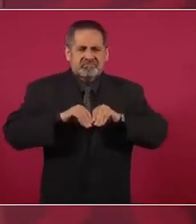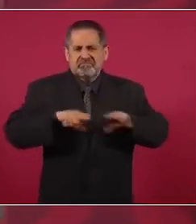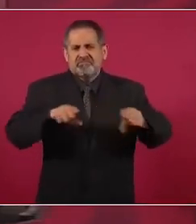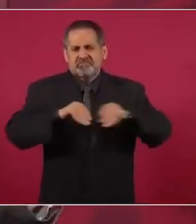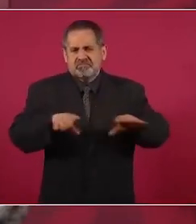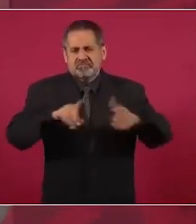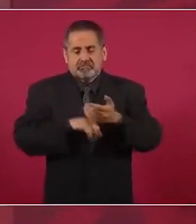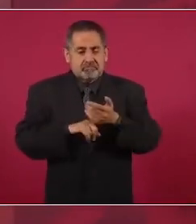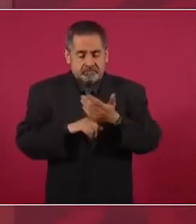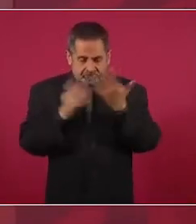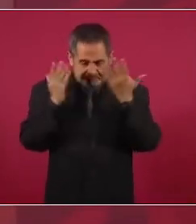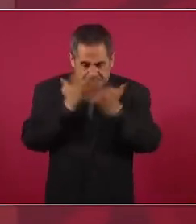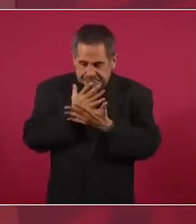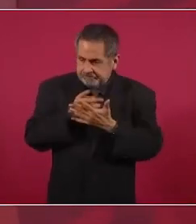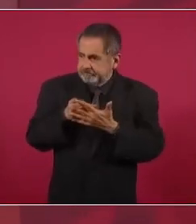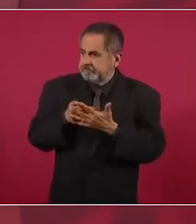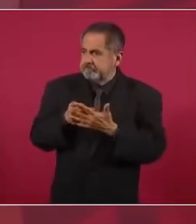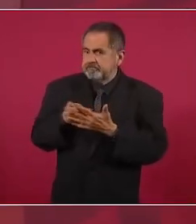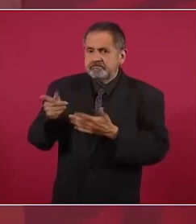es algo